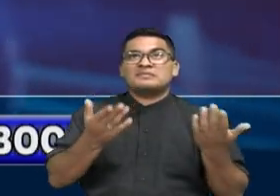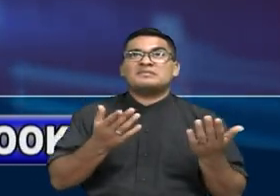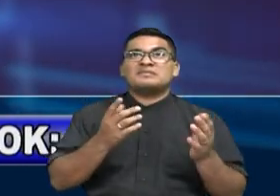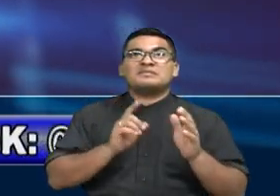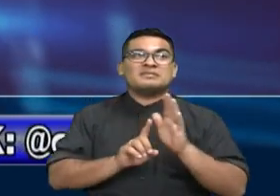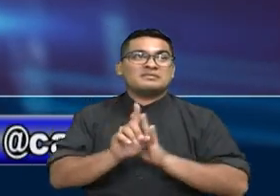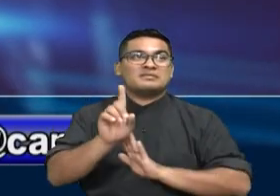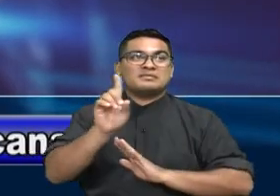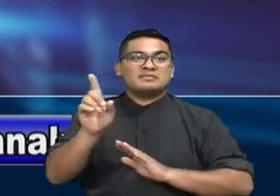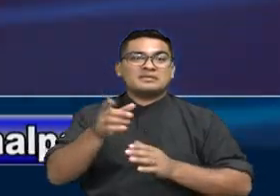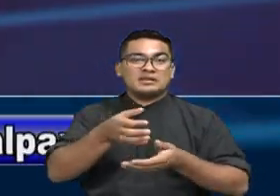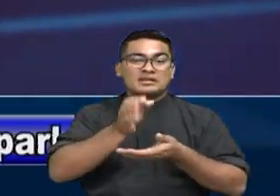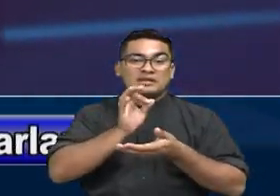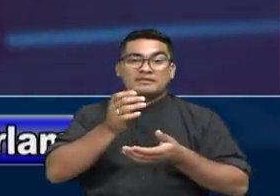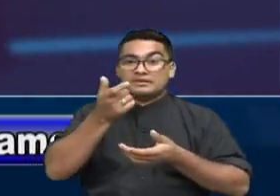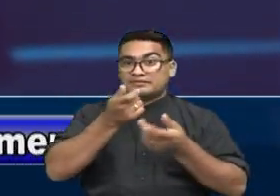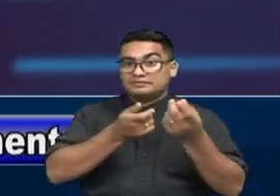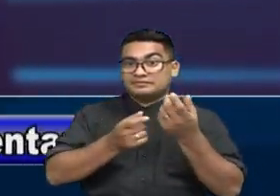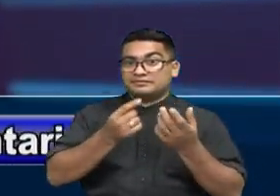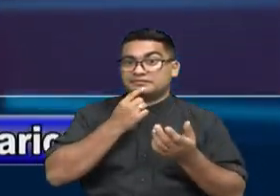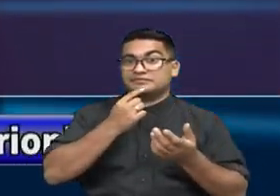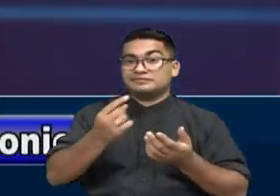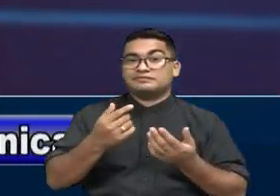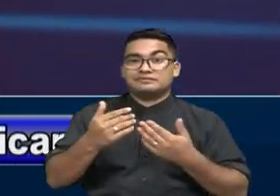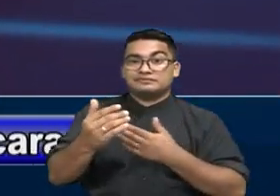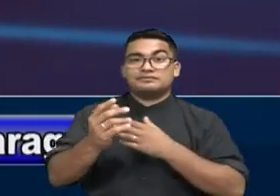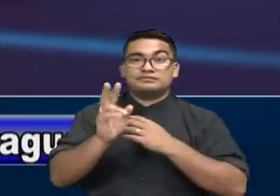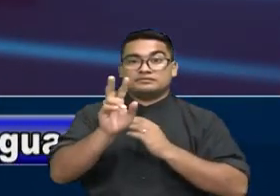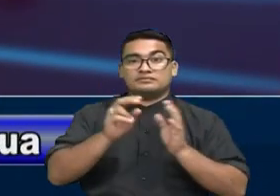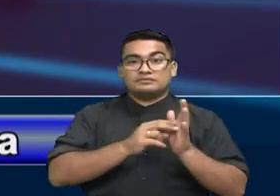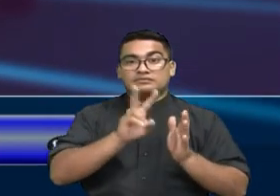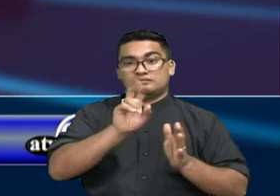Desarrollo de la Caficultura, vigente para el periodo